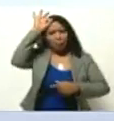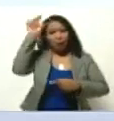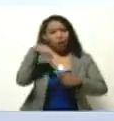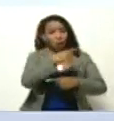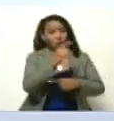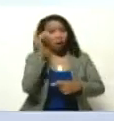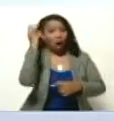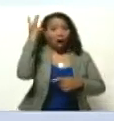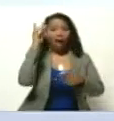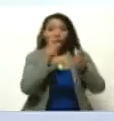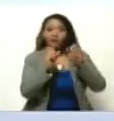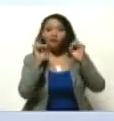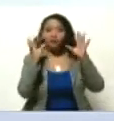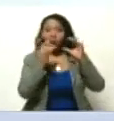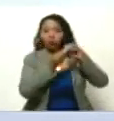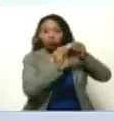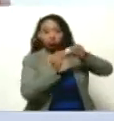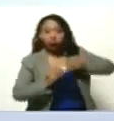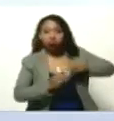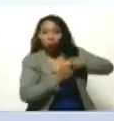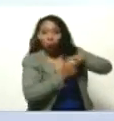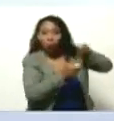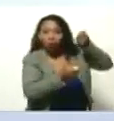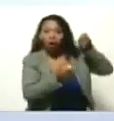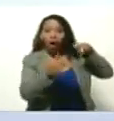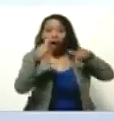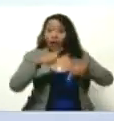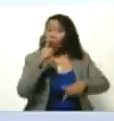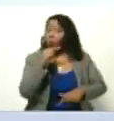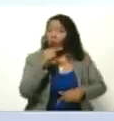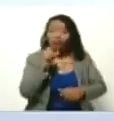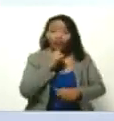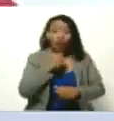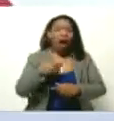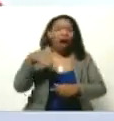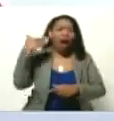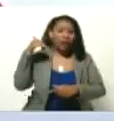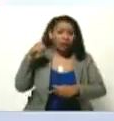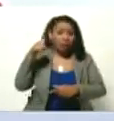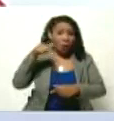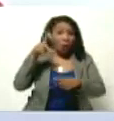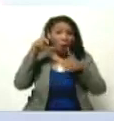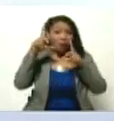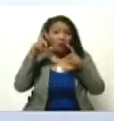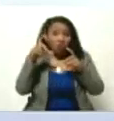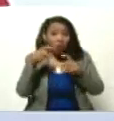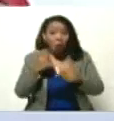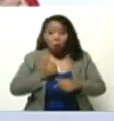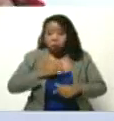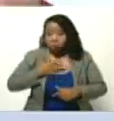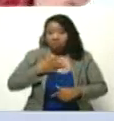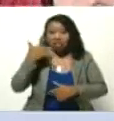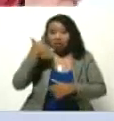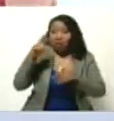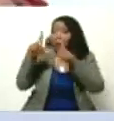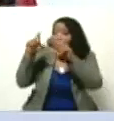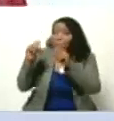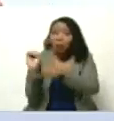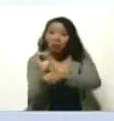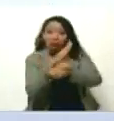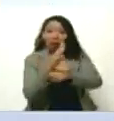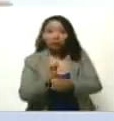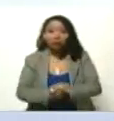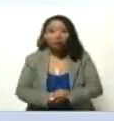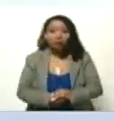sabe, aquí no hay secreto. Eso era antes, ahorita con un teléfono cualquiera transmite. No es como esas